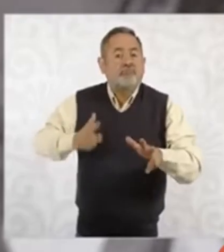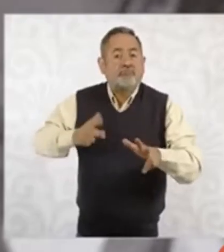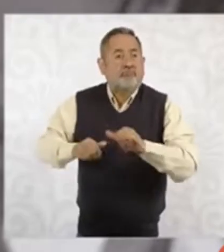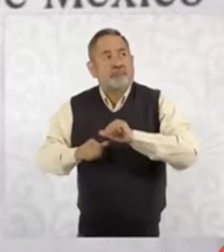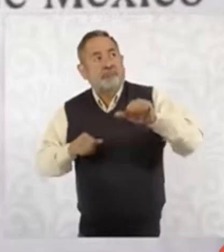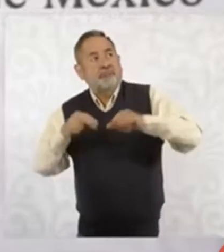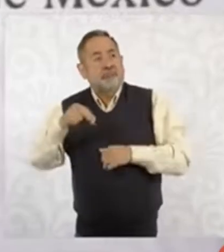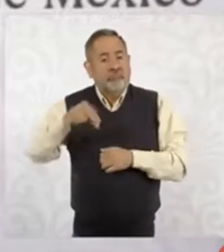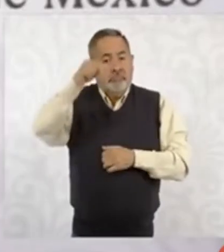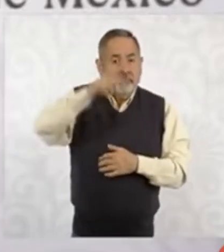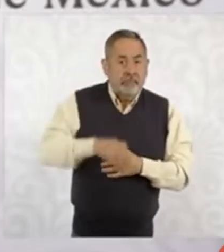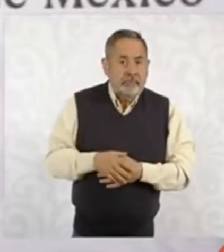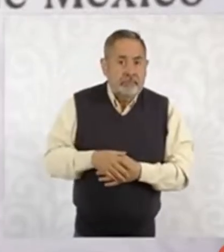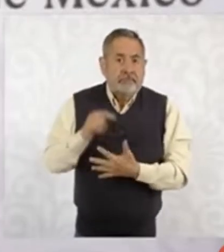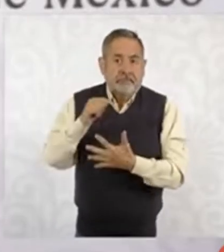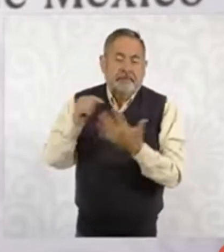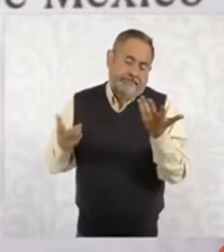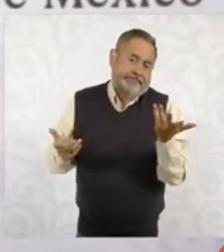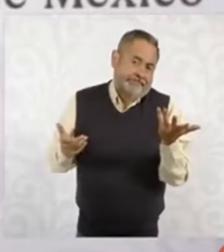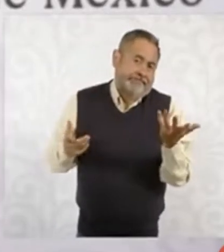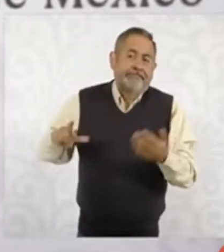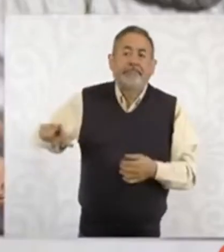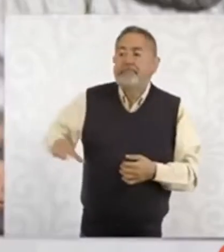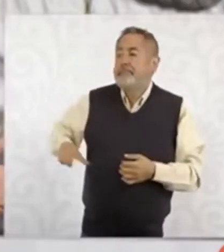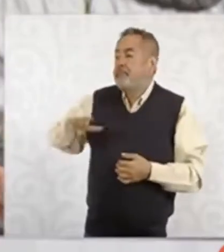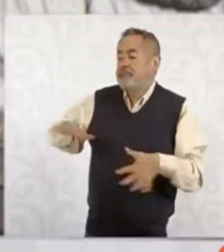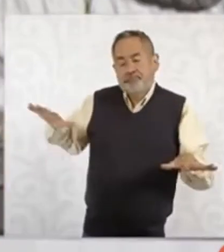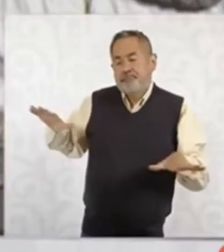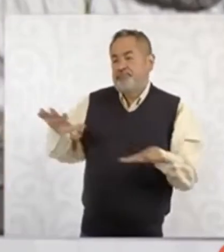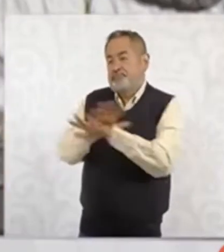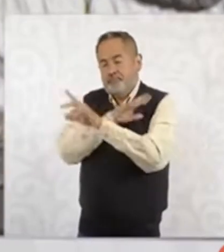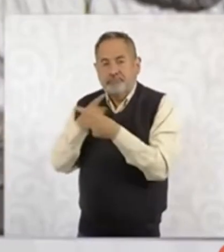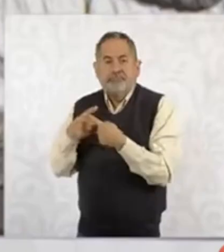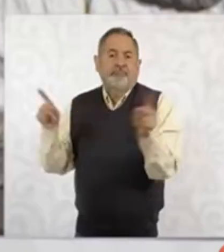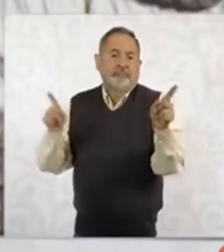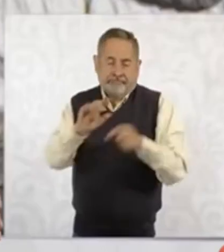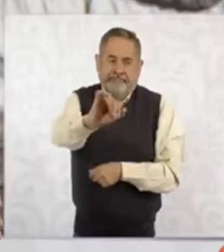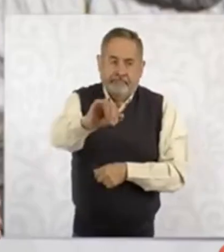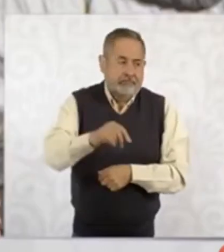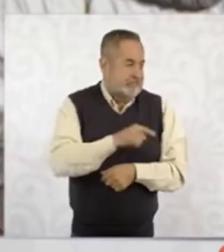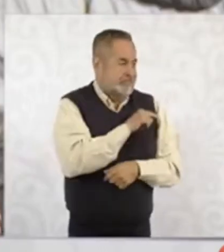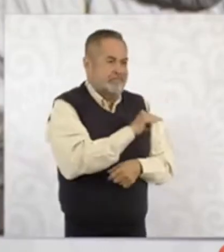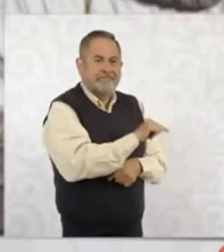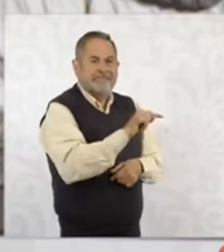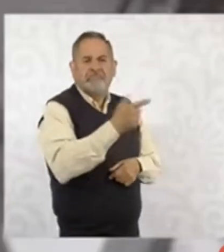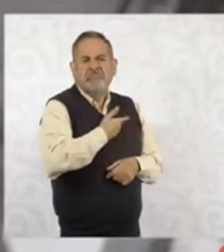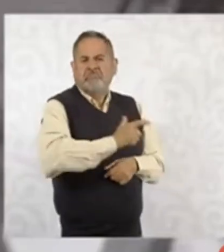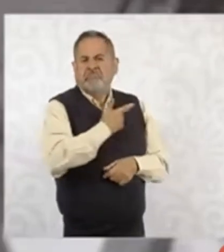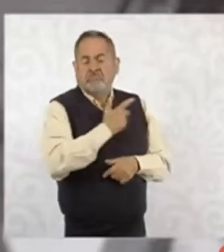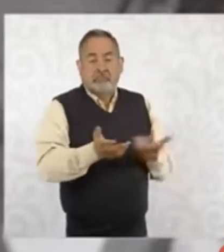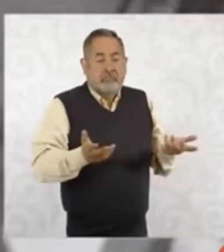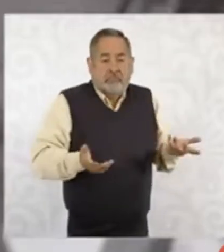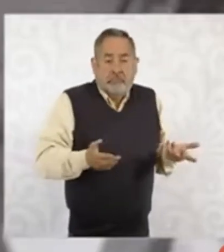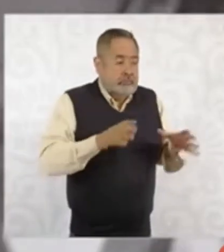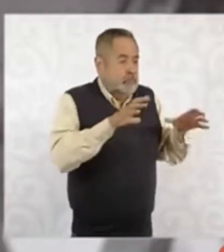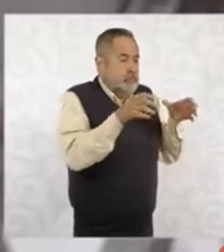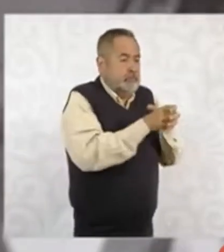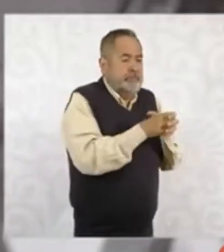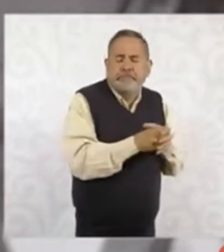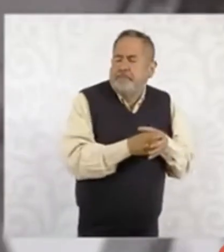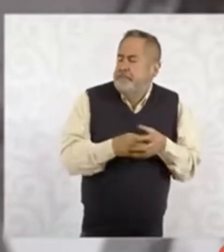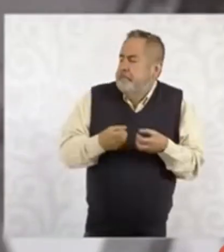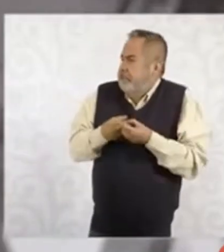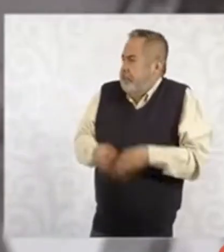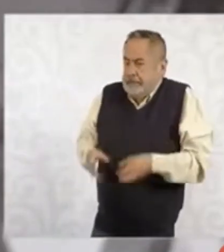Es decir, cambió el gobierno, sí cambió el gobierno. A algunos no les gusta, a algunos no les gusta. ¿Quiénes son? Pues los que tenían